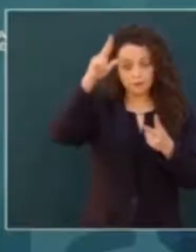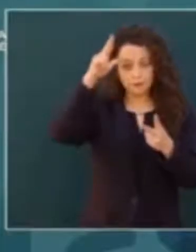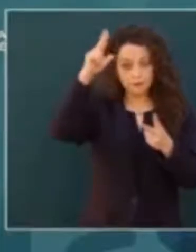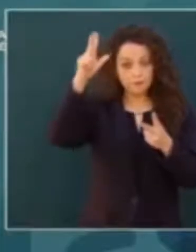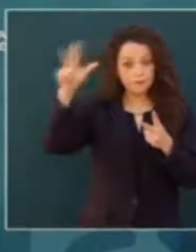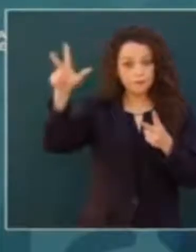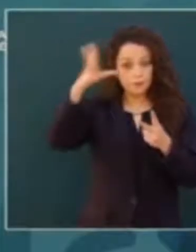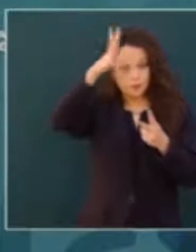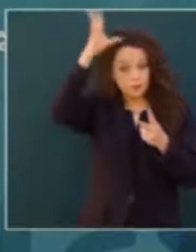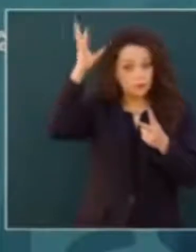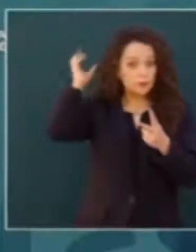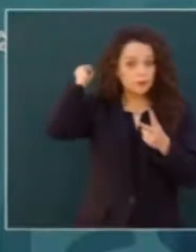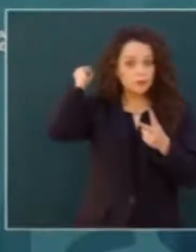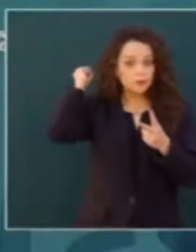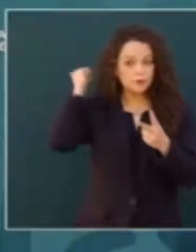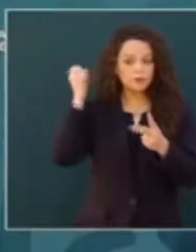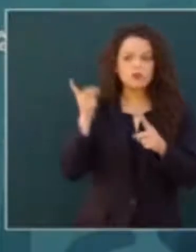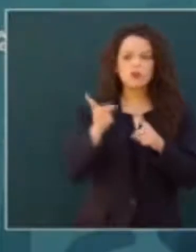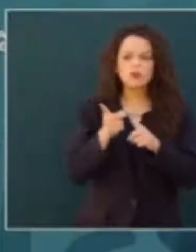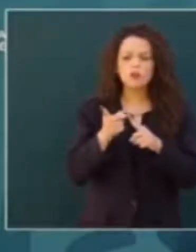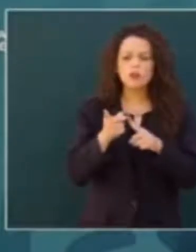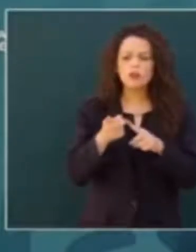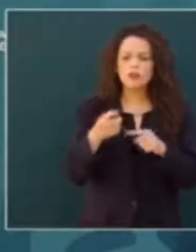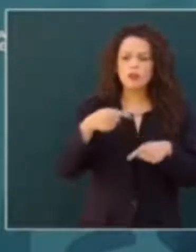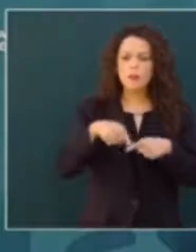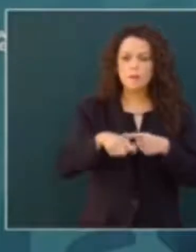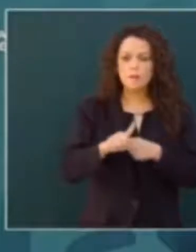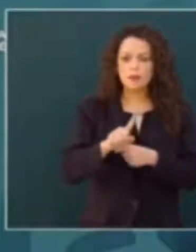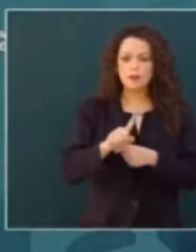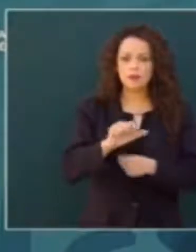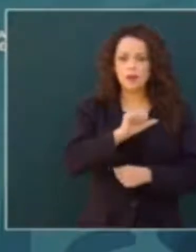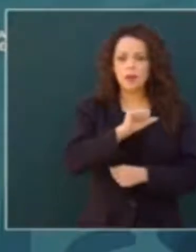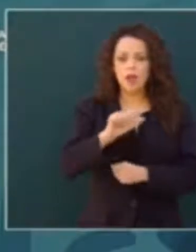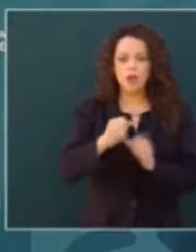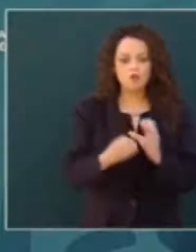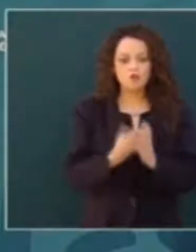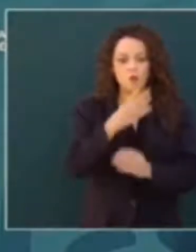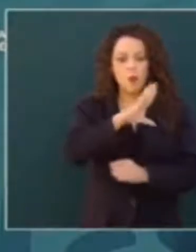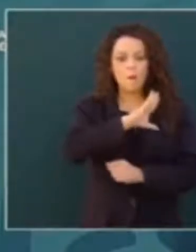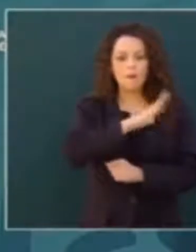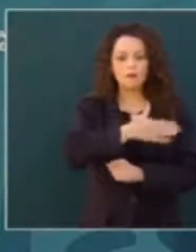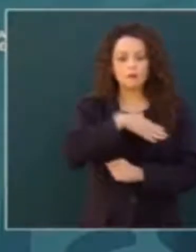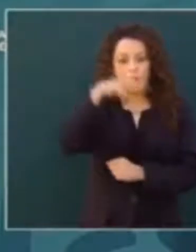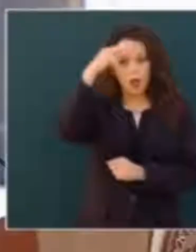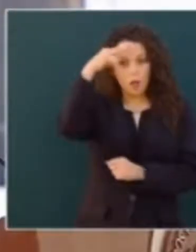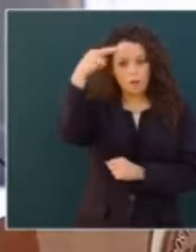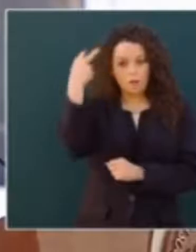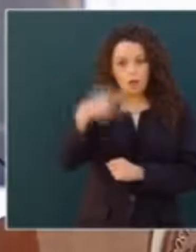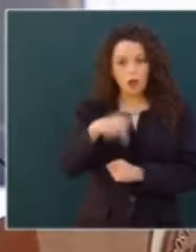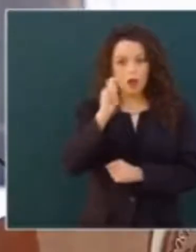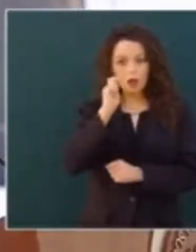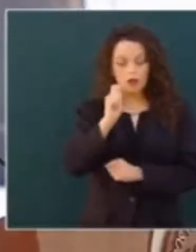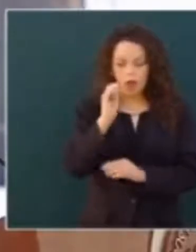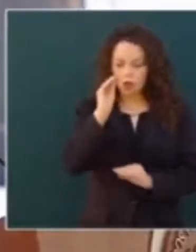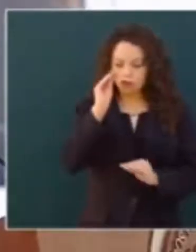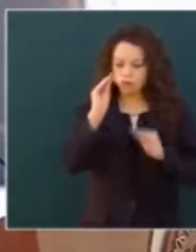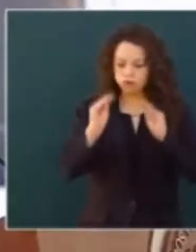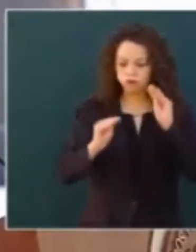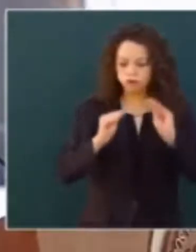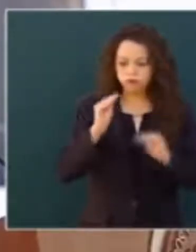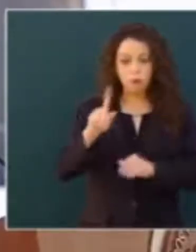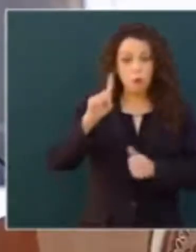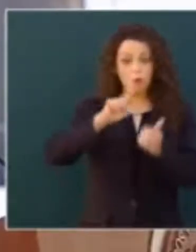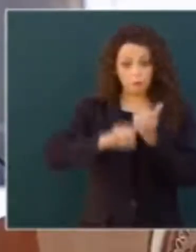iniciaron en el territorio de la Nueva España la construcción de México como un país